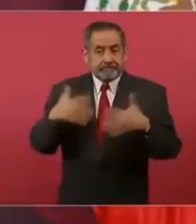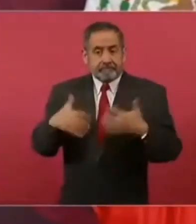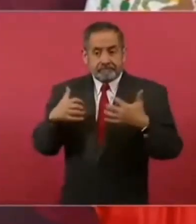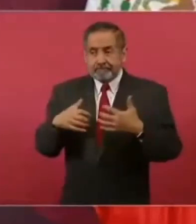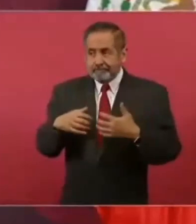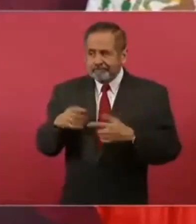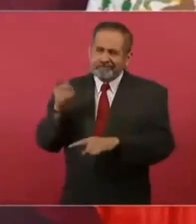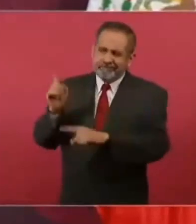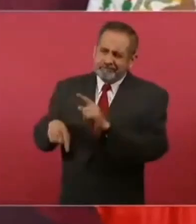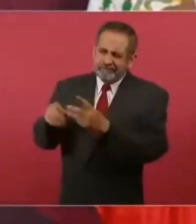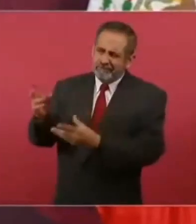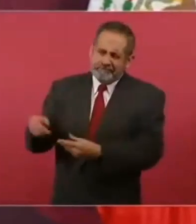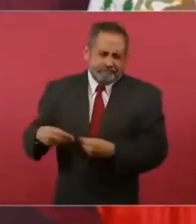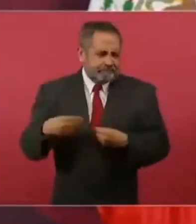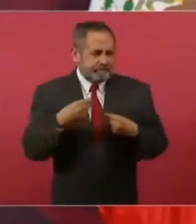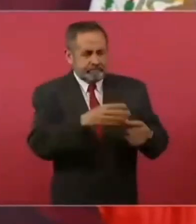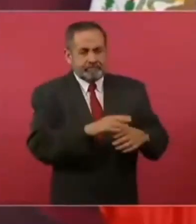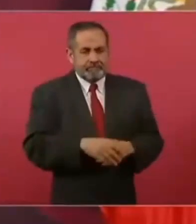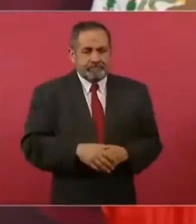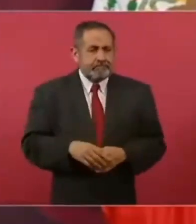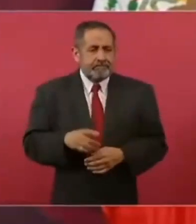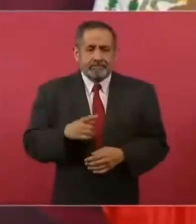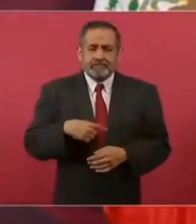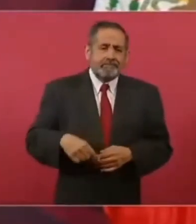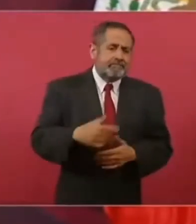fue la gran piñata.